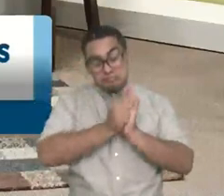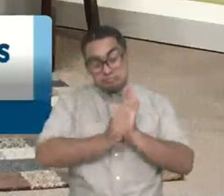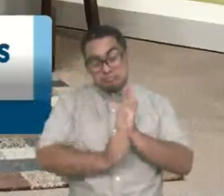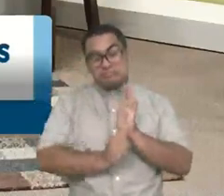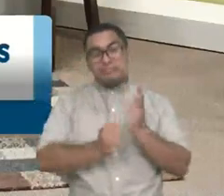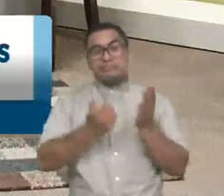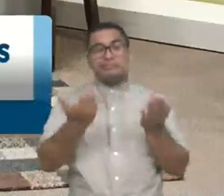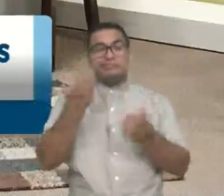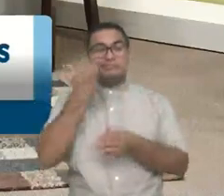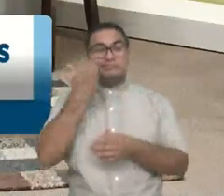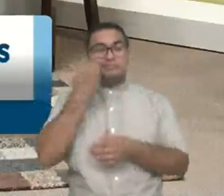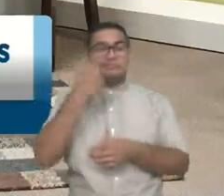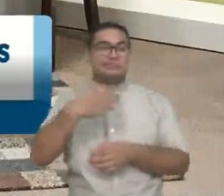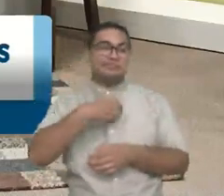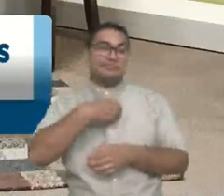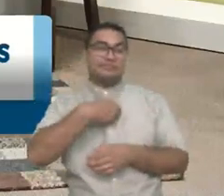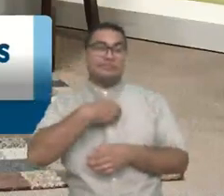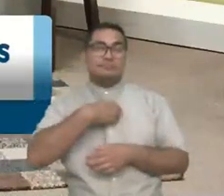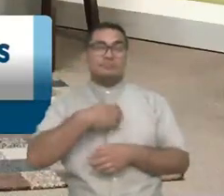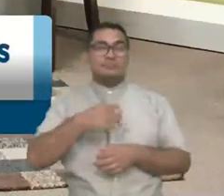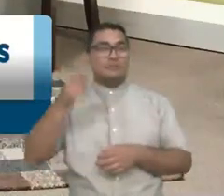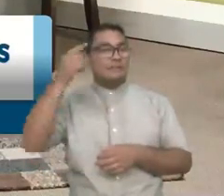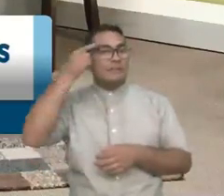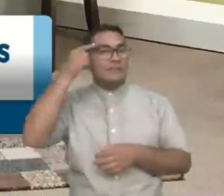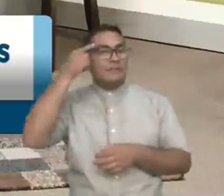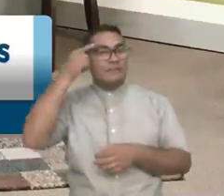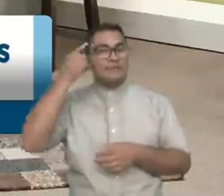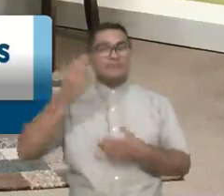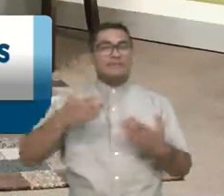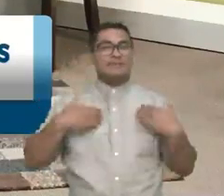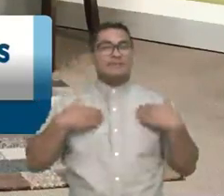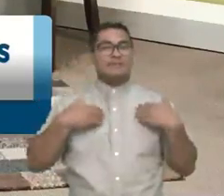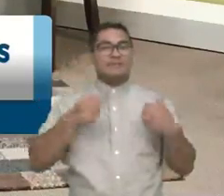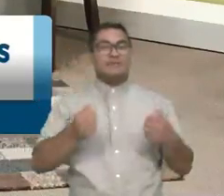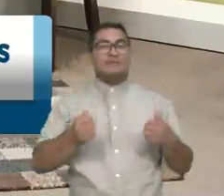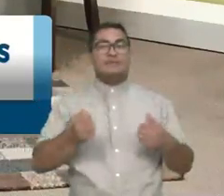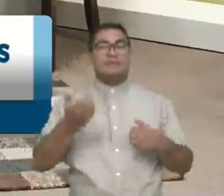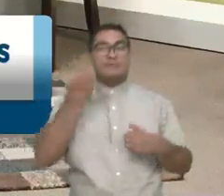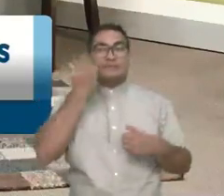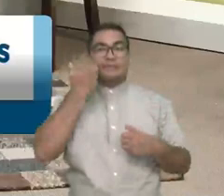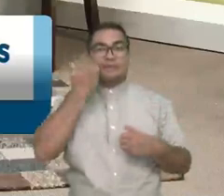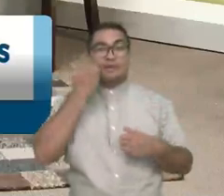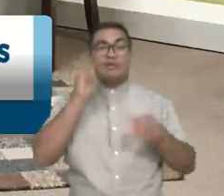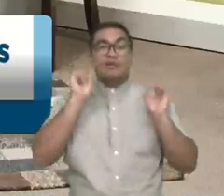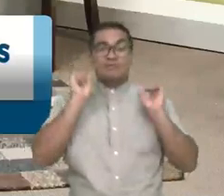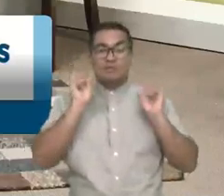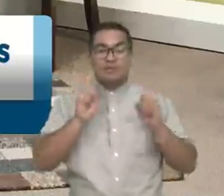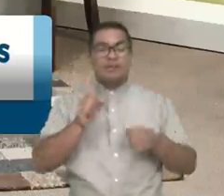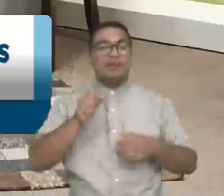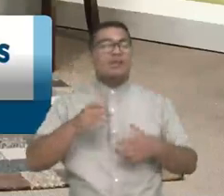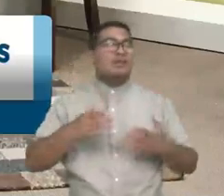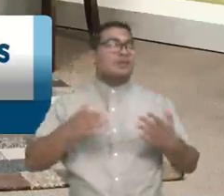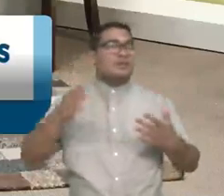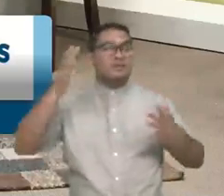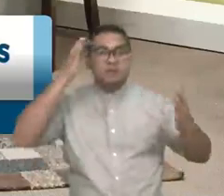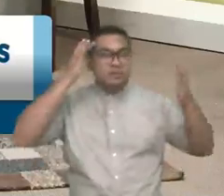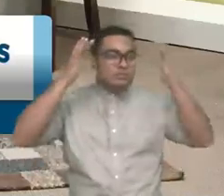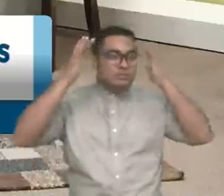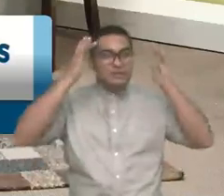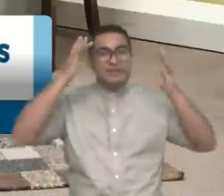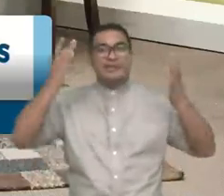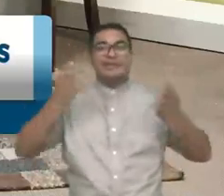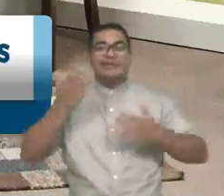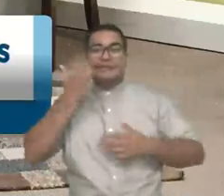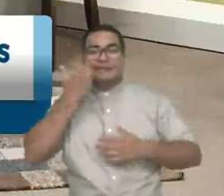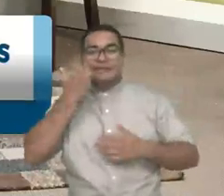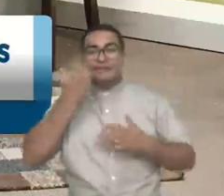las enfermedades propias de la salud mental. Incluso es al revés, las enfermedades también nos causan estrés. Exactamente. Las personas que están pensando en que se van a